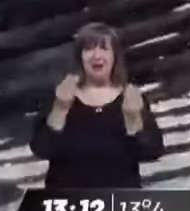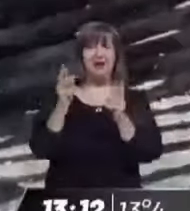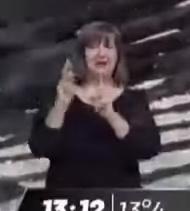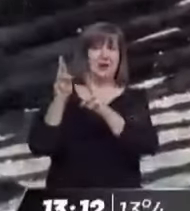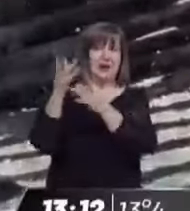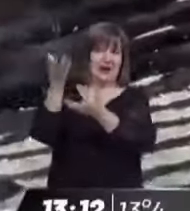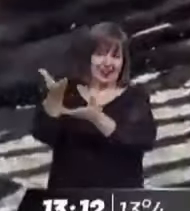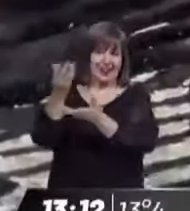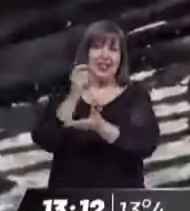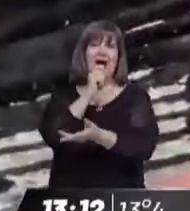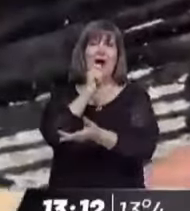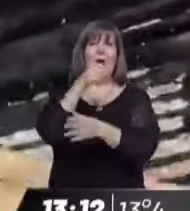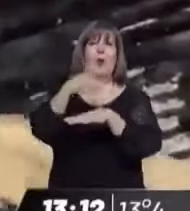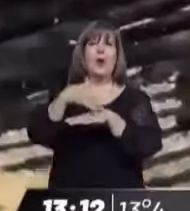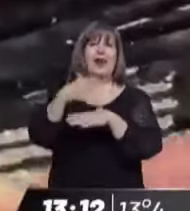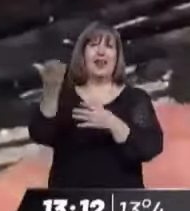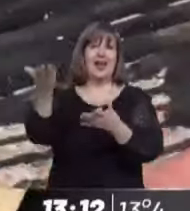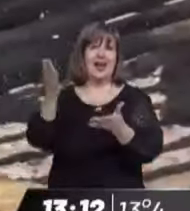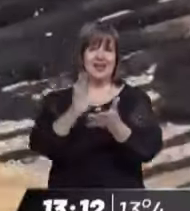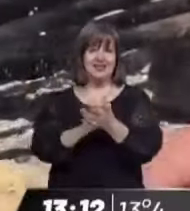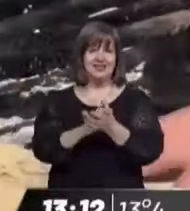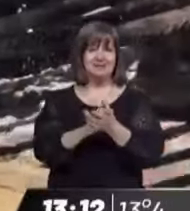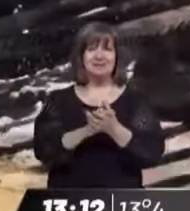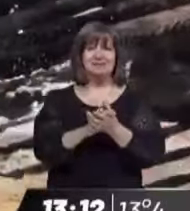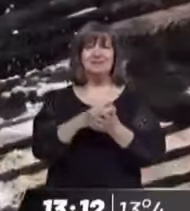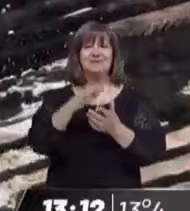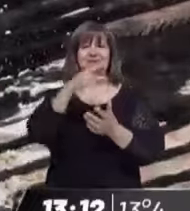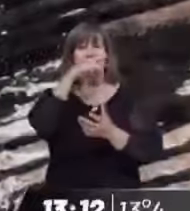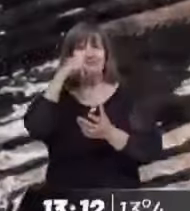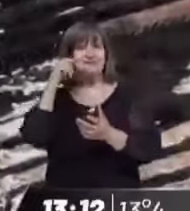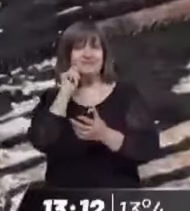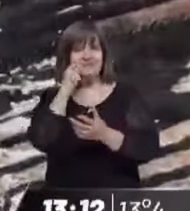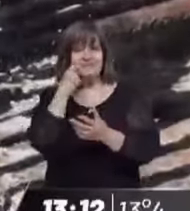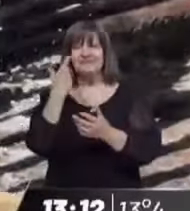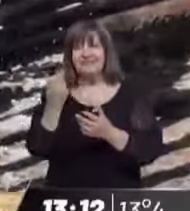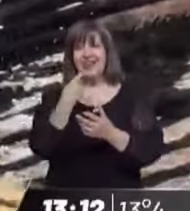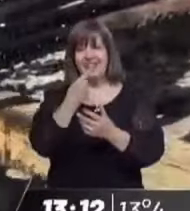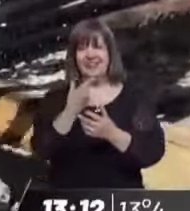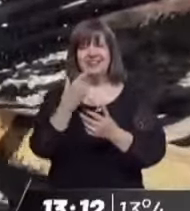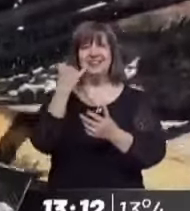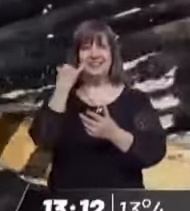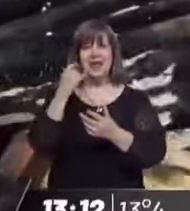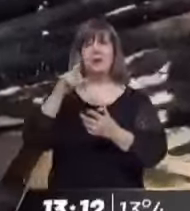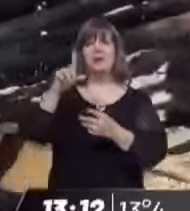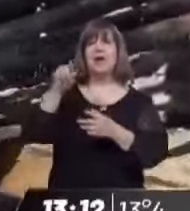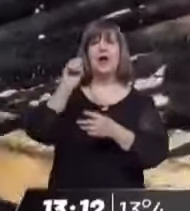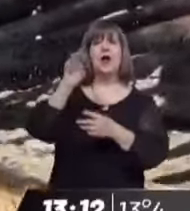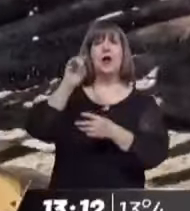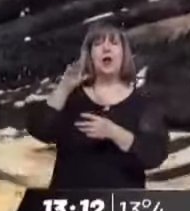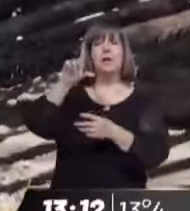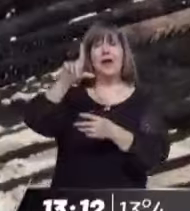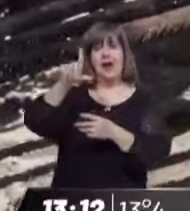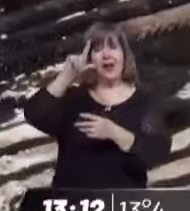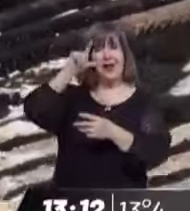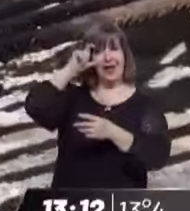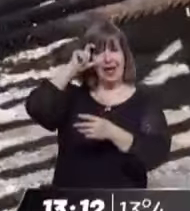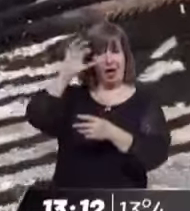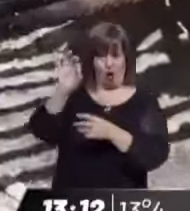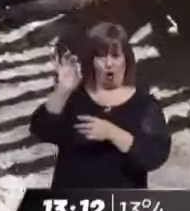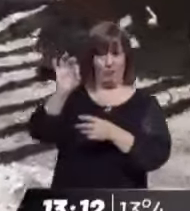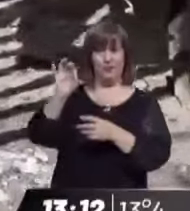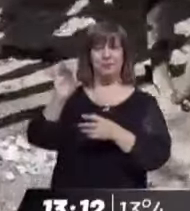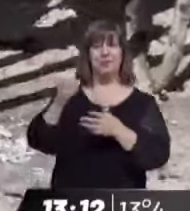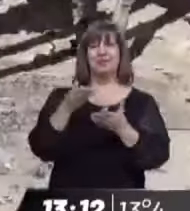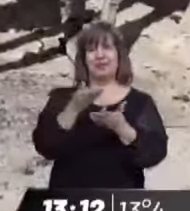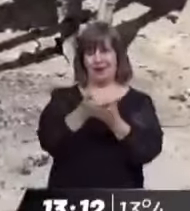decime si no es el mejor trabajo, trabajar en la parrilla, mirarlo al hombre mecaniqueando todo. Leo querido con su palito, claro, pues no se trajo los